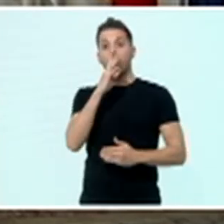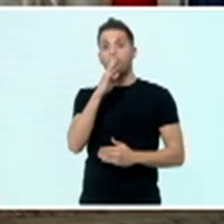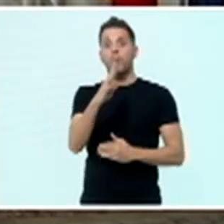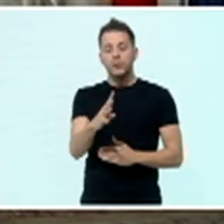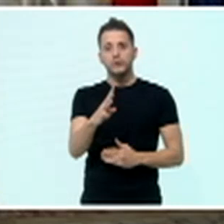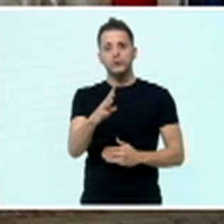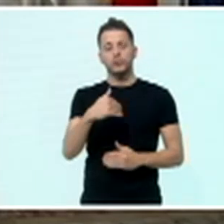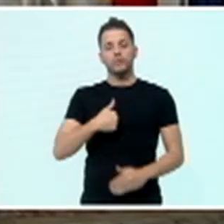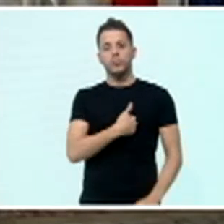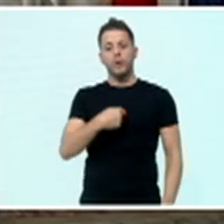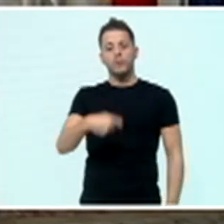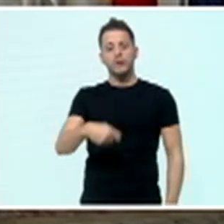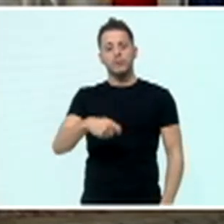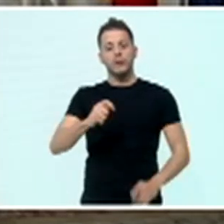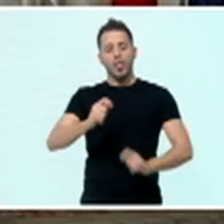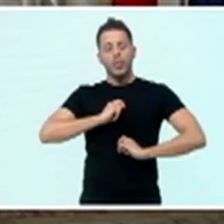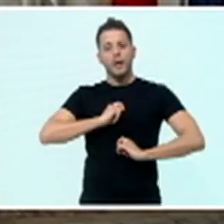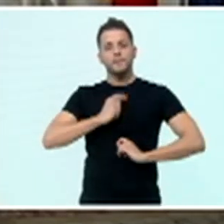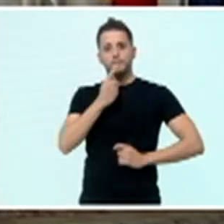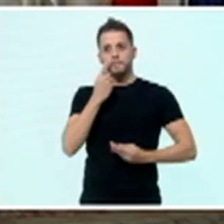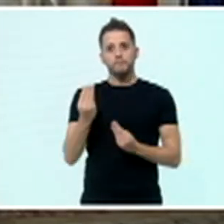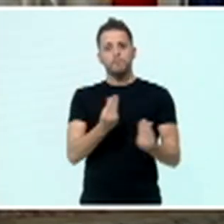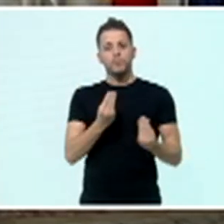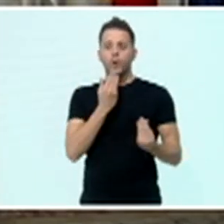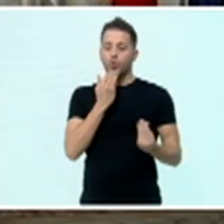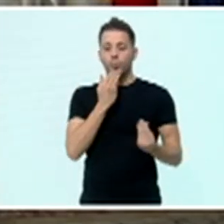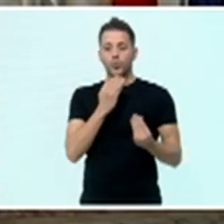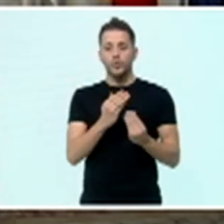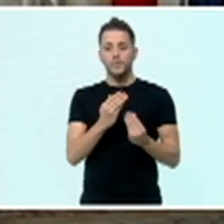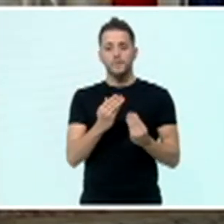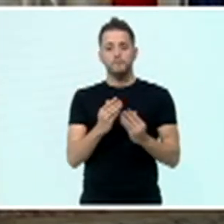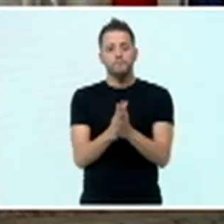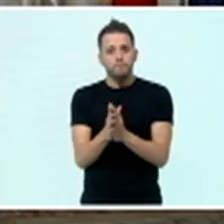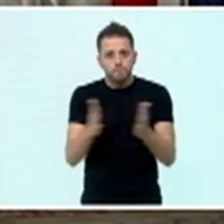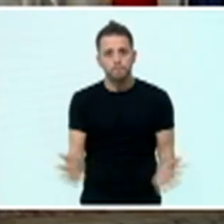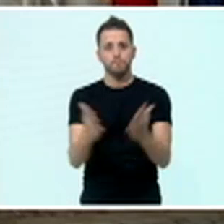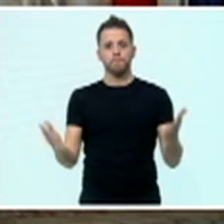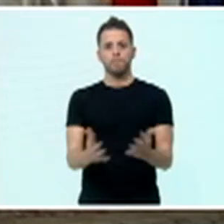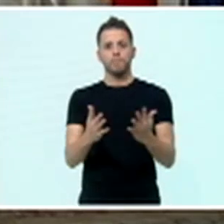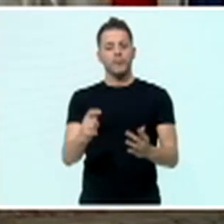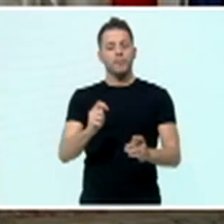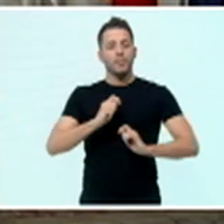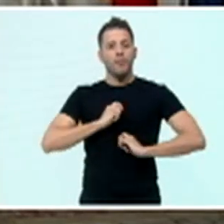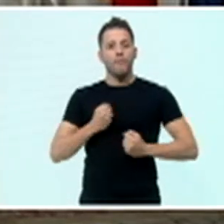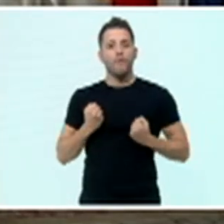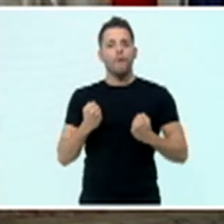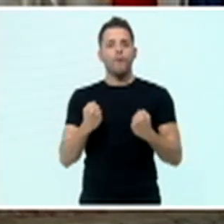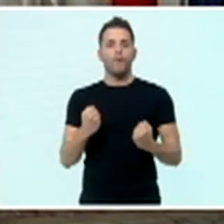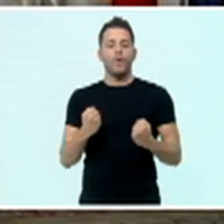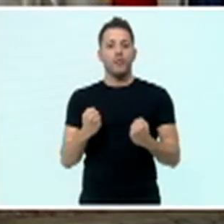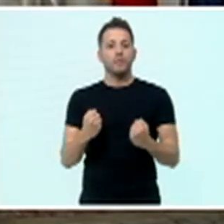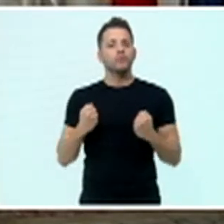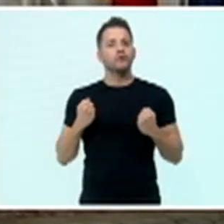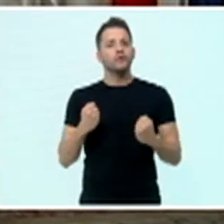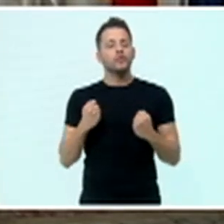como presidente, me la tomo como un estímulo. Y me da una fuerza inmensa, me da una fuerza